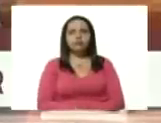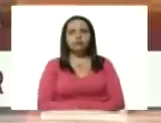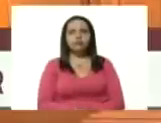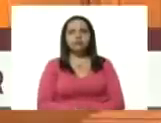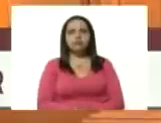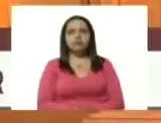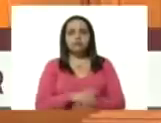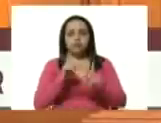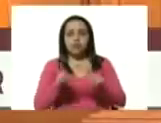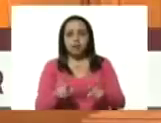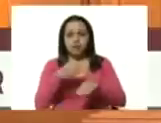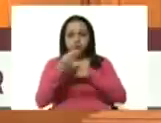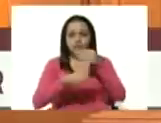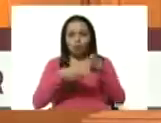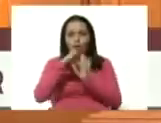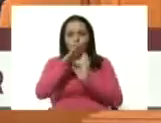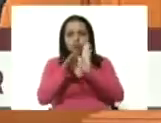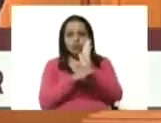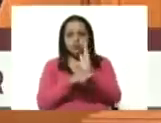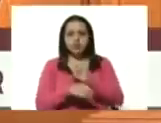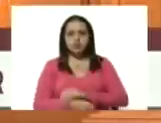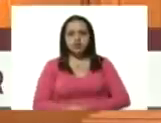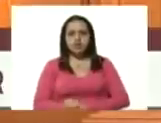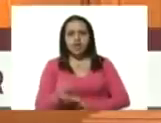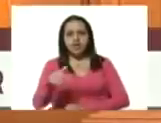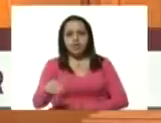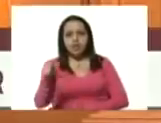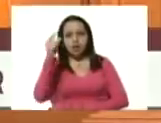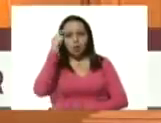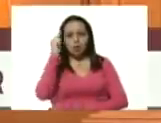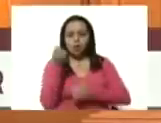compañero constituyente y orador de orden del día de hoy,